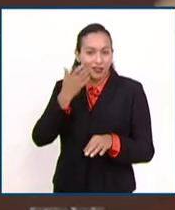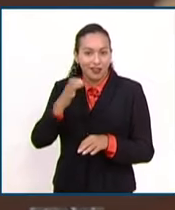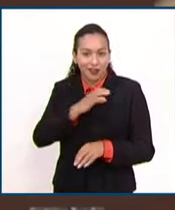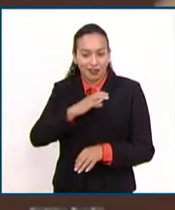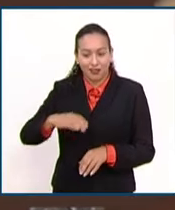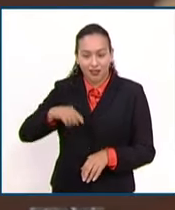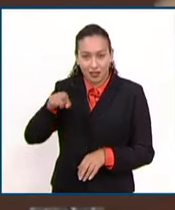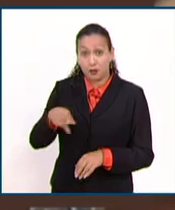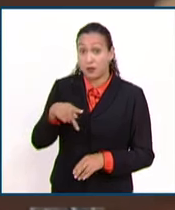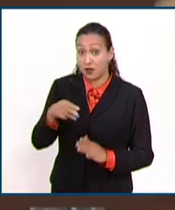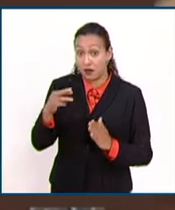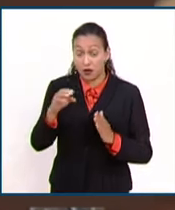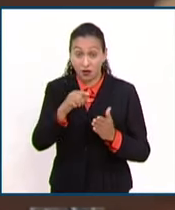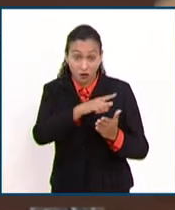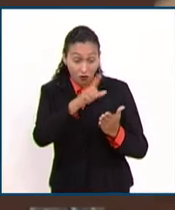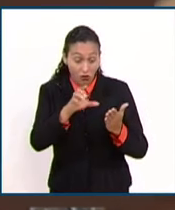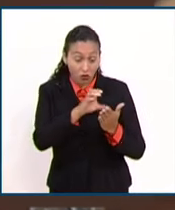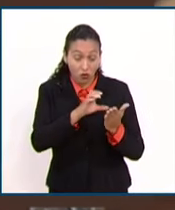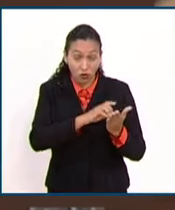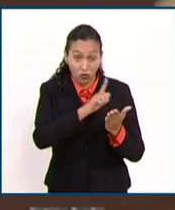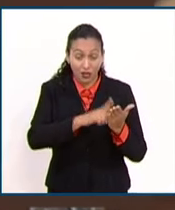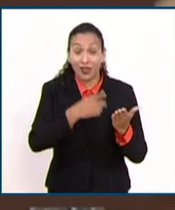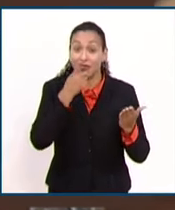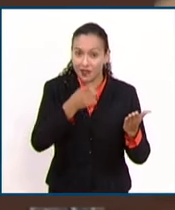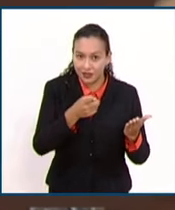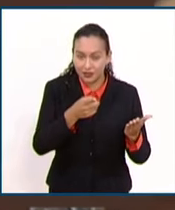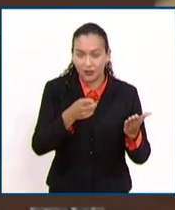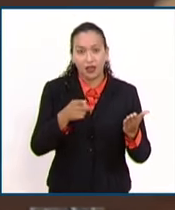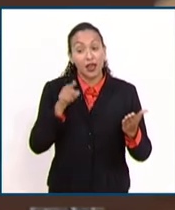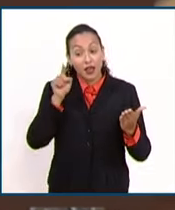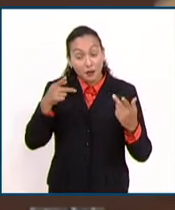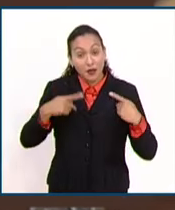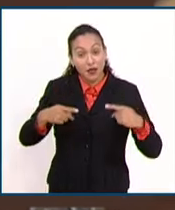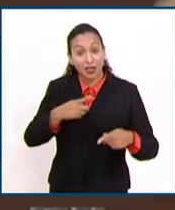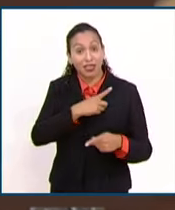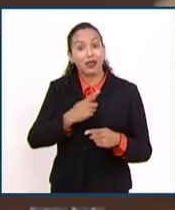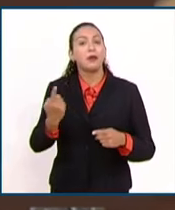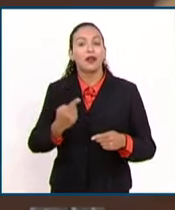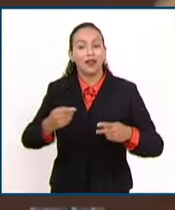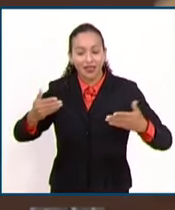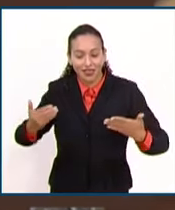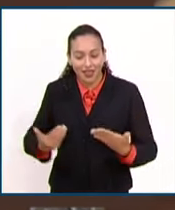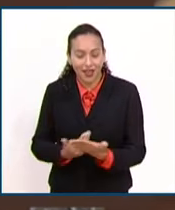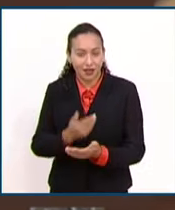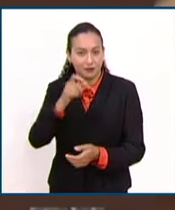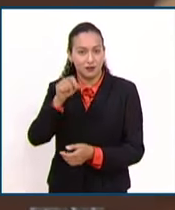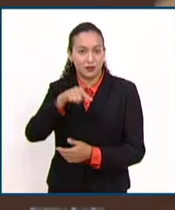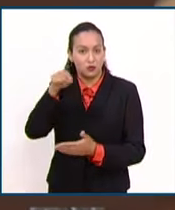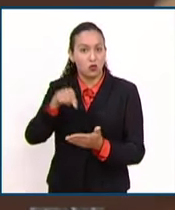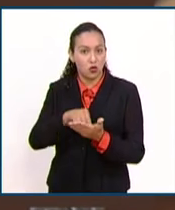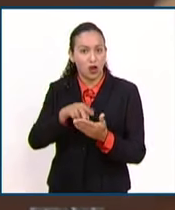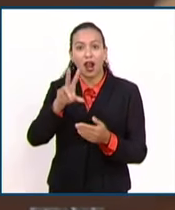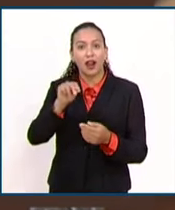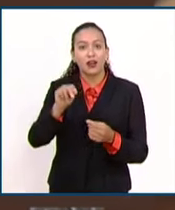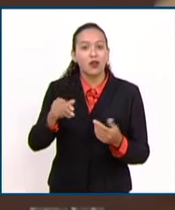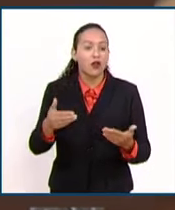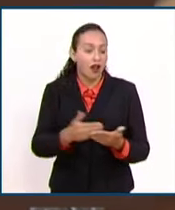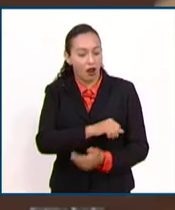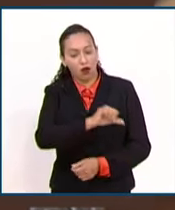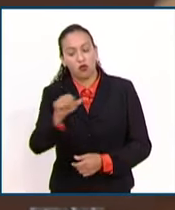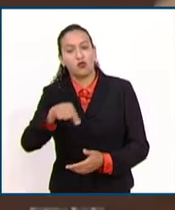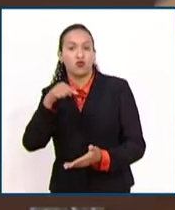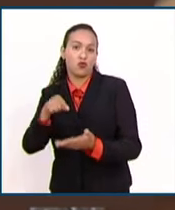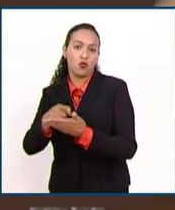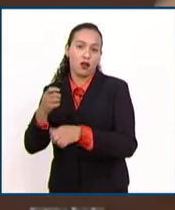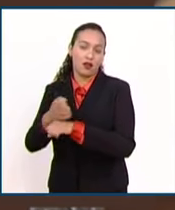requisito constitucional prevé como presupuesto el ser originario de la entidad federativa, no haber nacido en esta, por lo que se